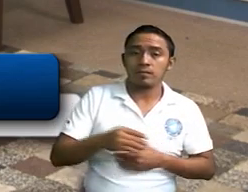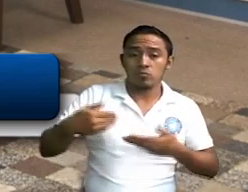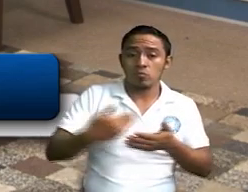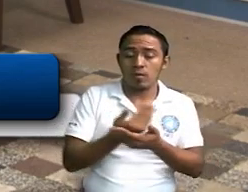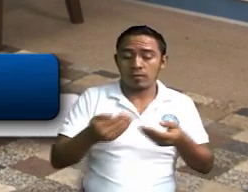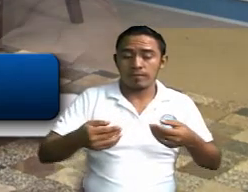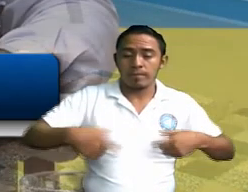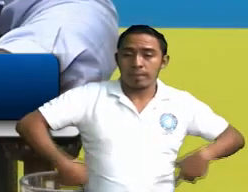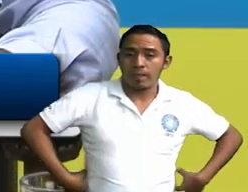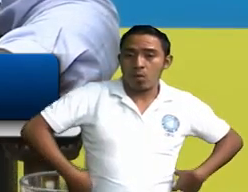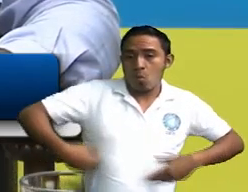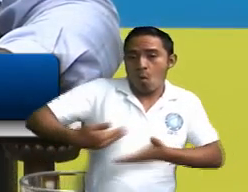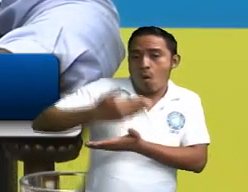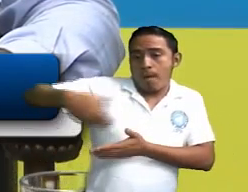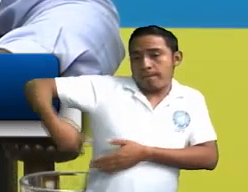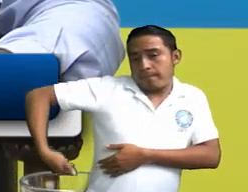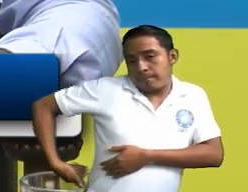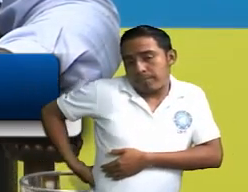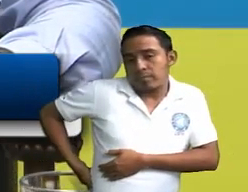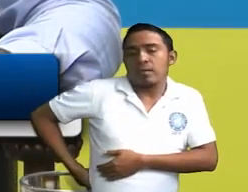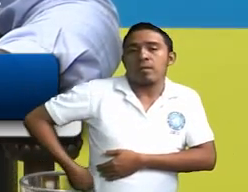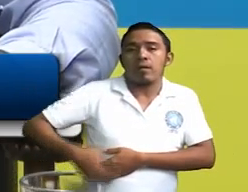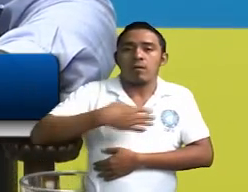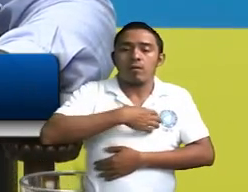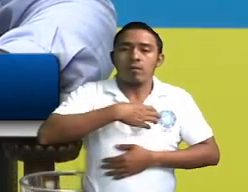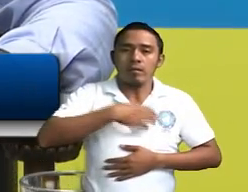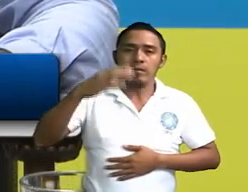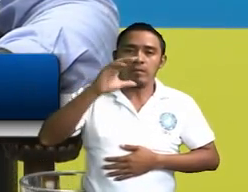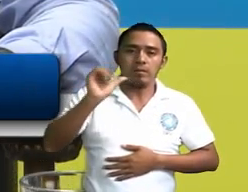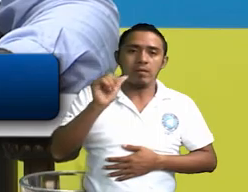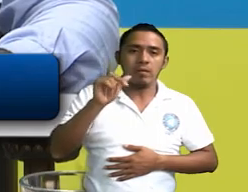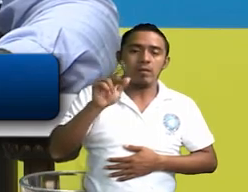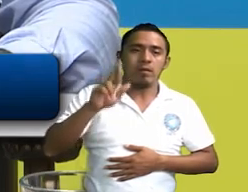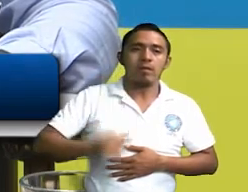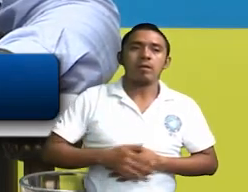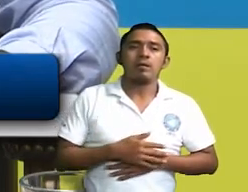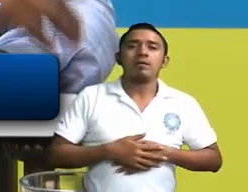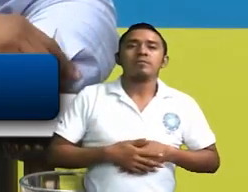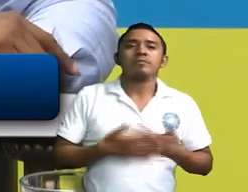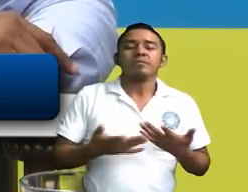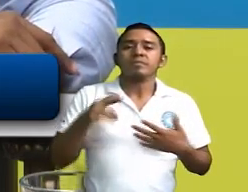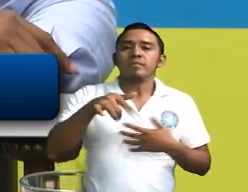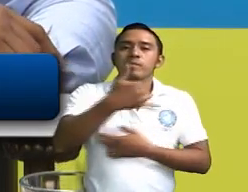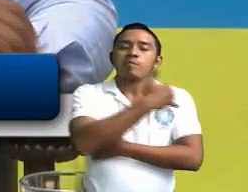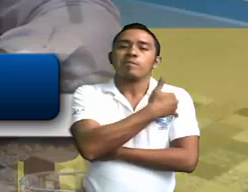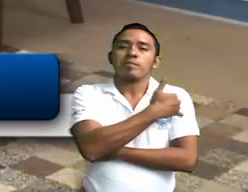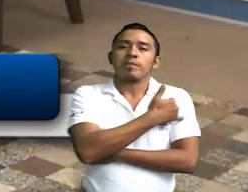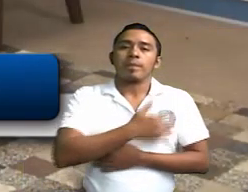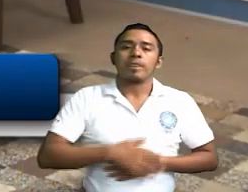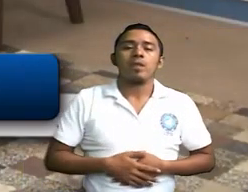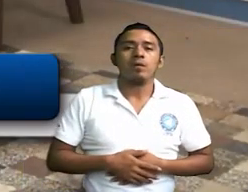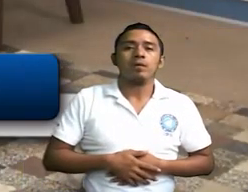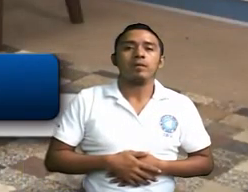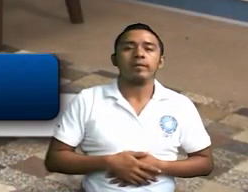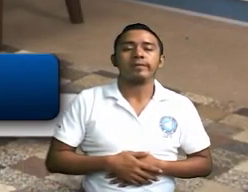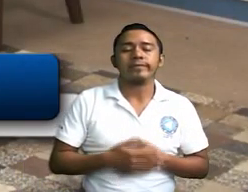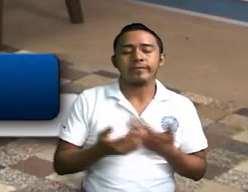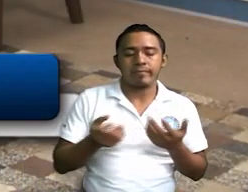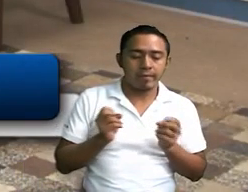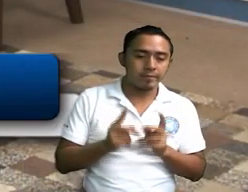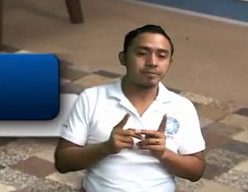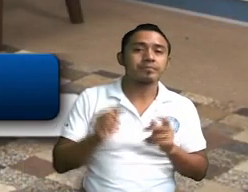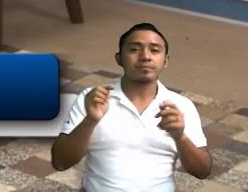Nicaragüense. ¿Quiénes son los candidatos de estos implantes en el hospital, precisamente? Generalmente, cuando hay una